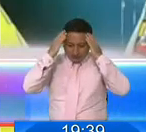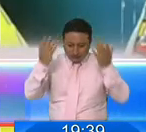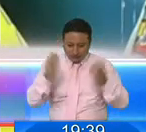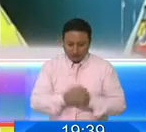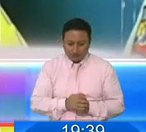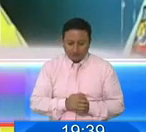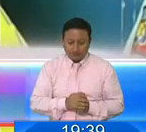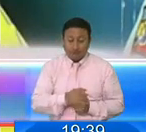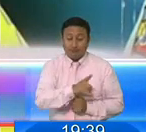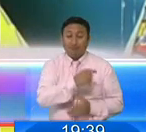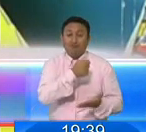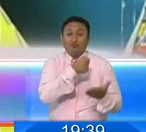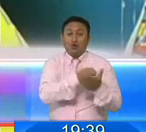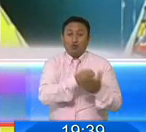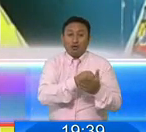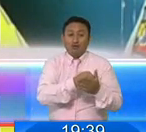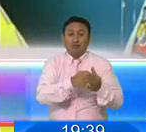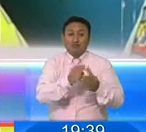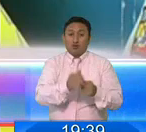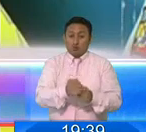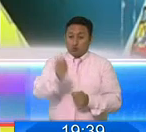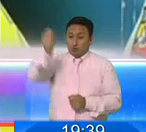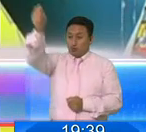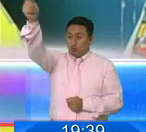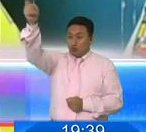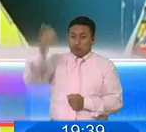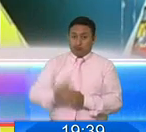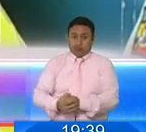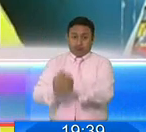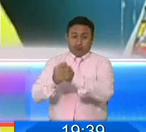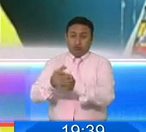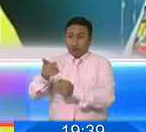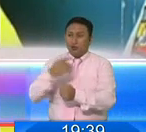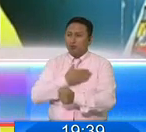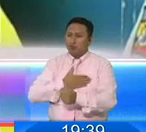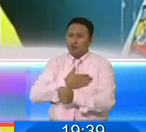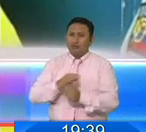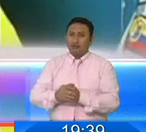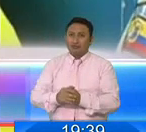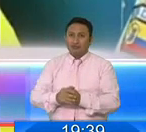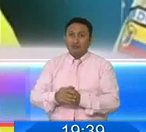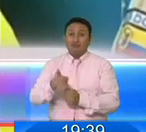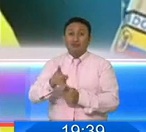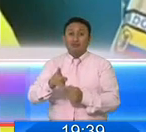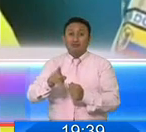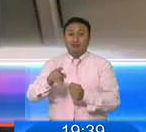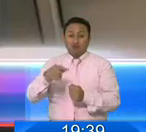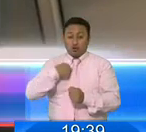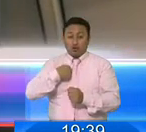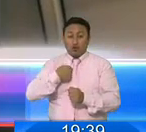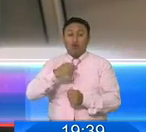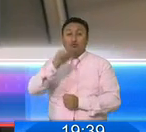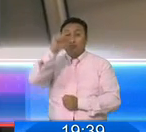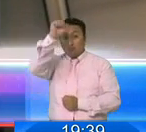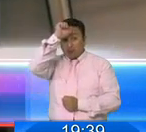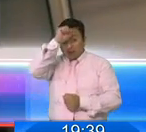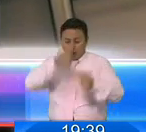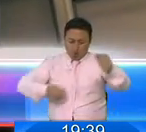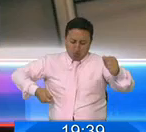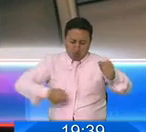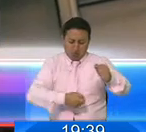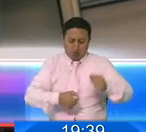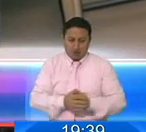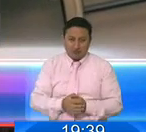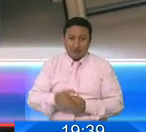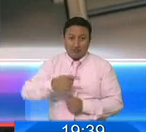va y compra un machete donde pide que se le viene ese machete como que va a matar un puerco y regresa y